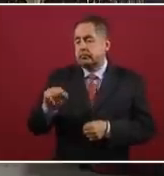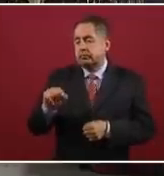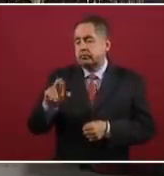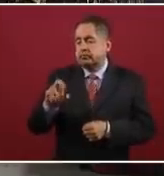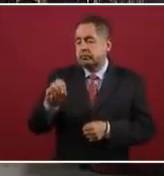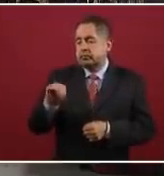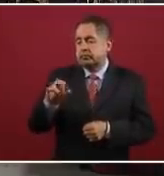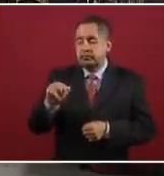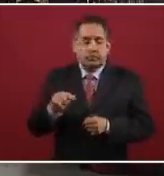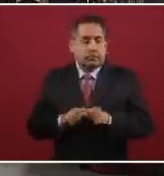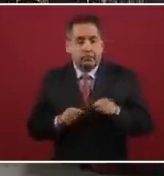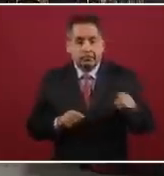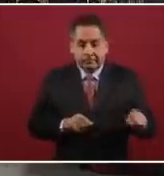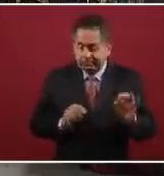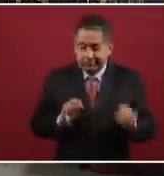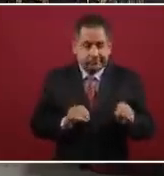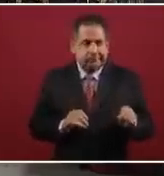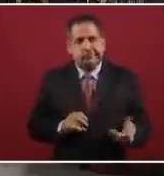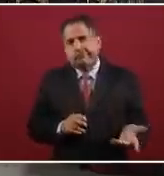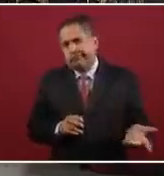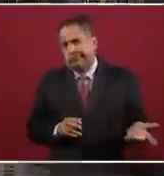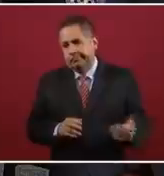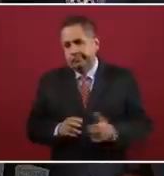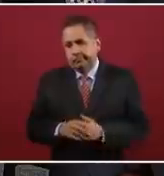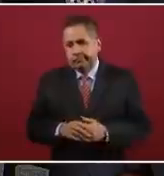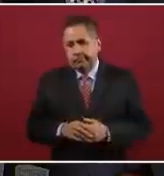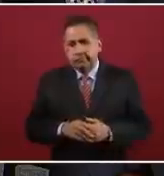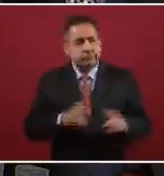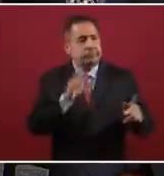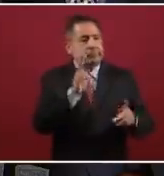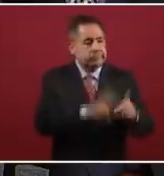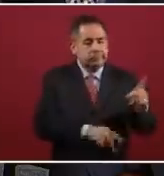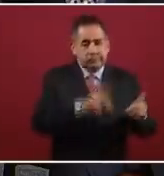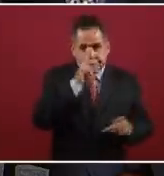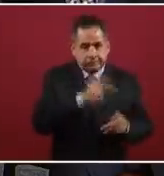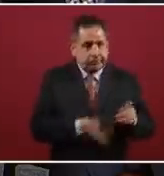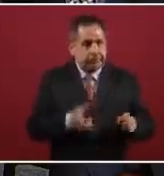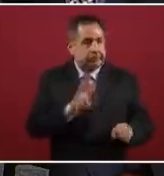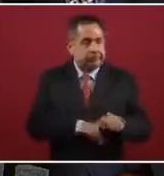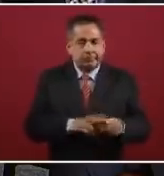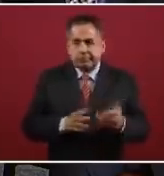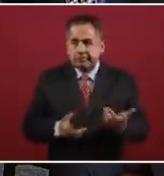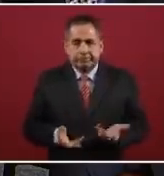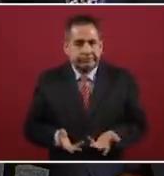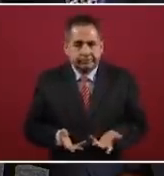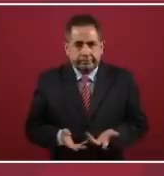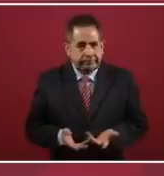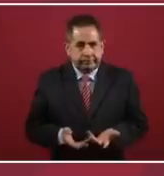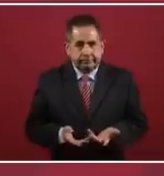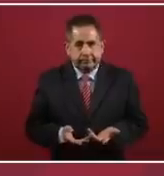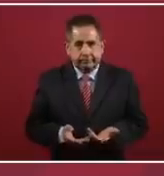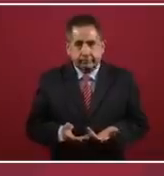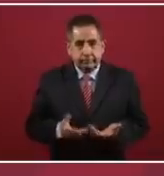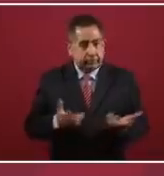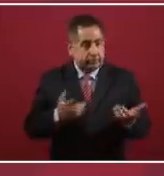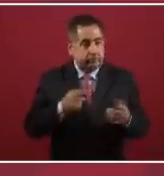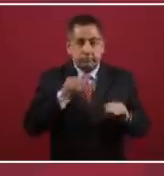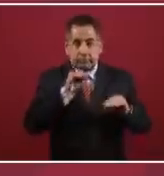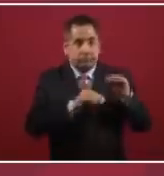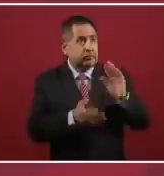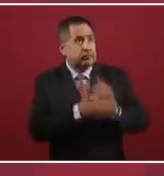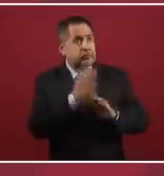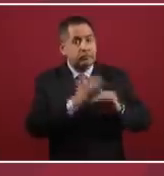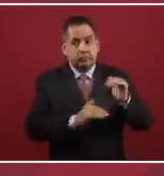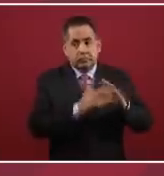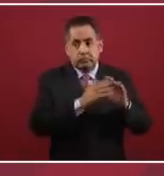para ser exacto. Dejaron a medio un hospital y lo hicieron